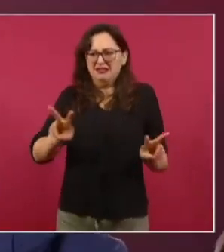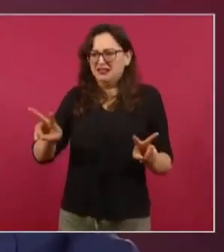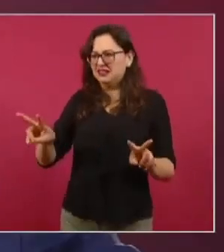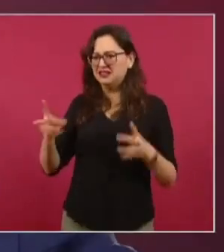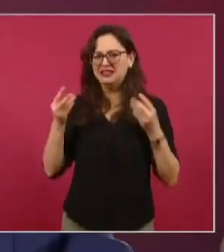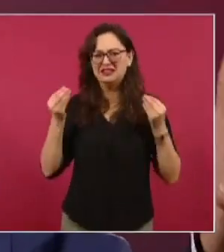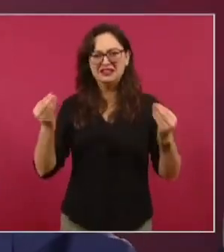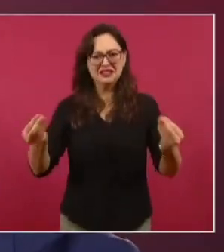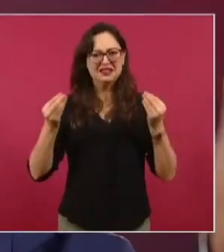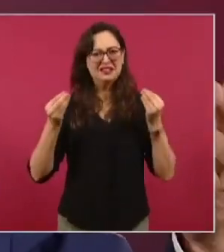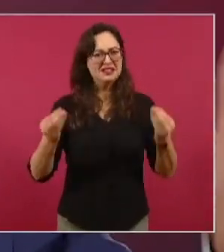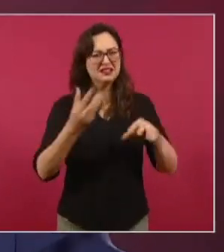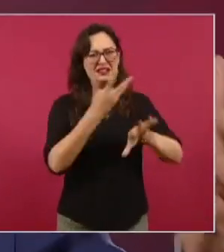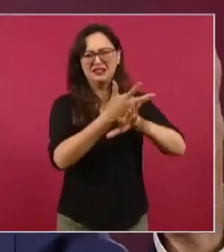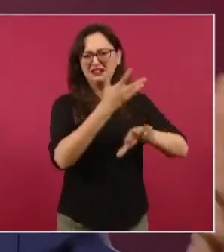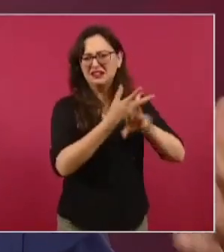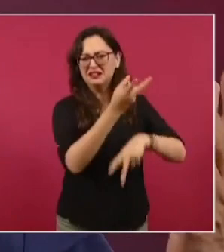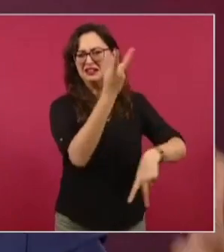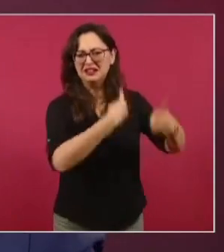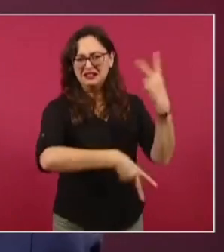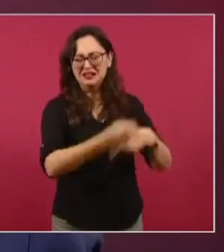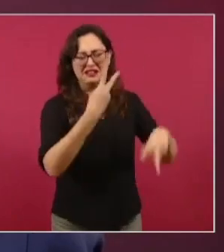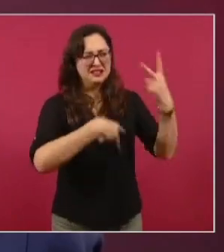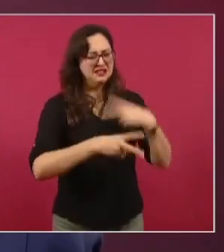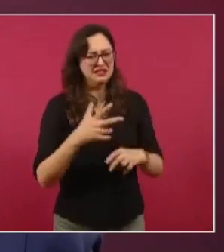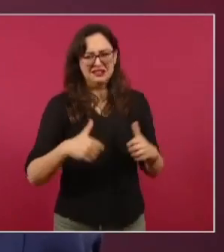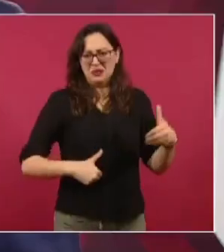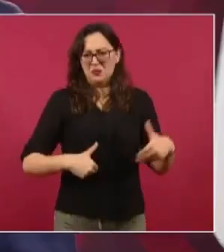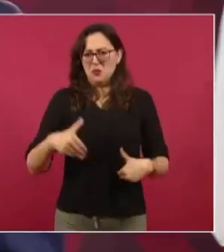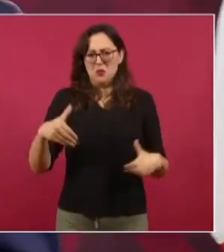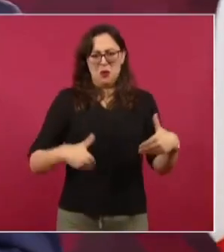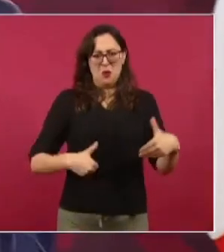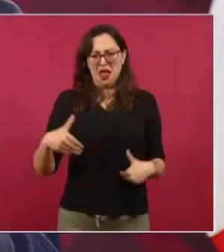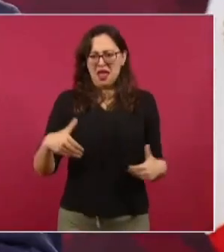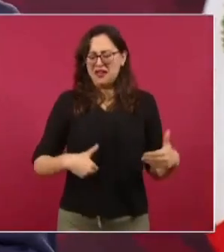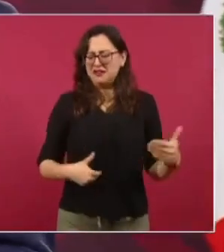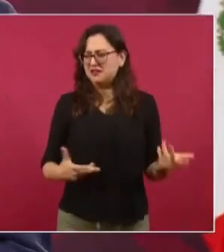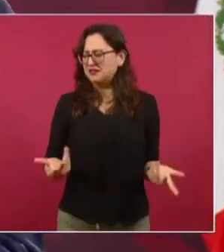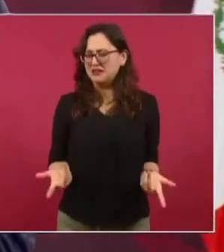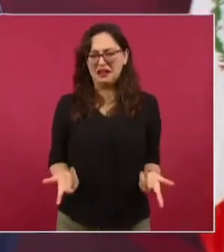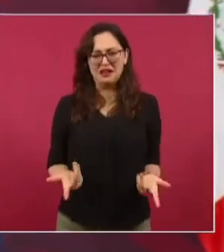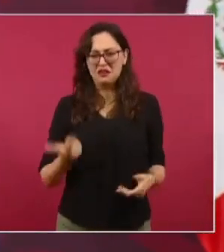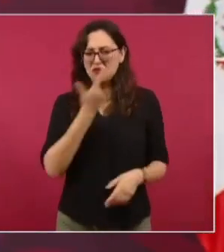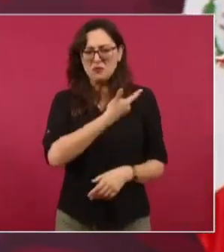llegando tantos que está aumentando el precio